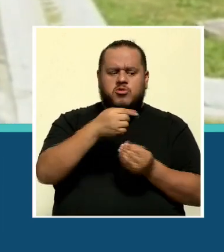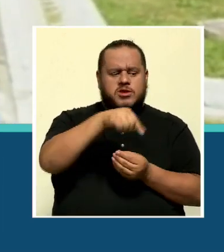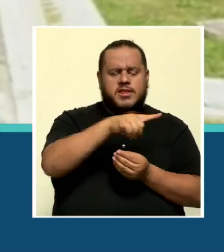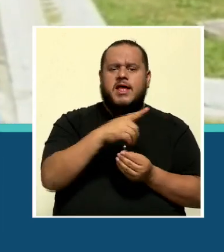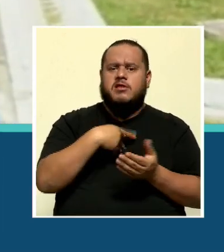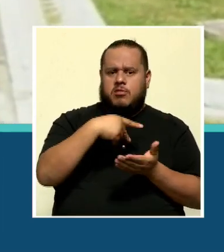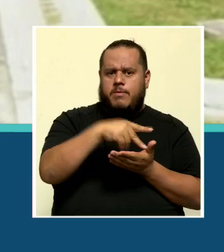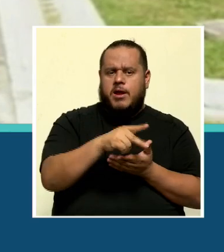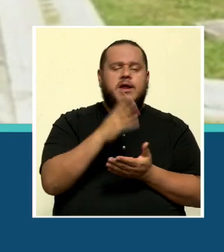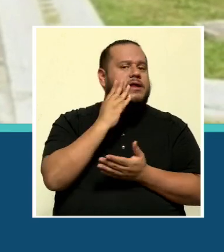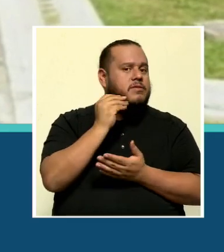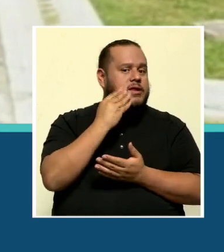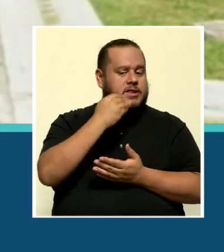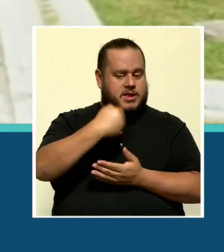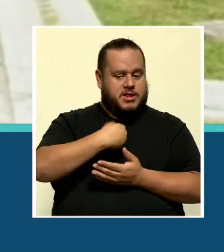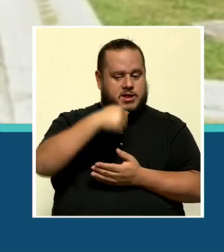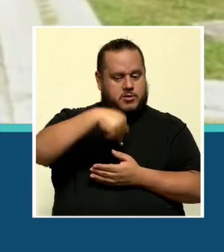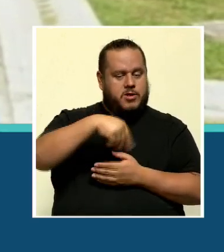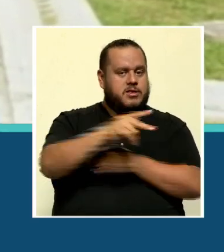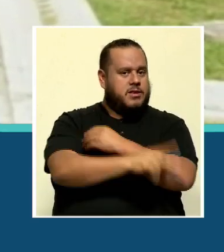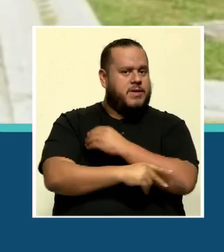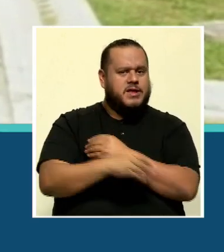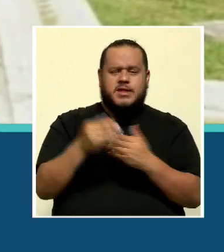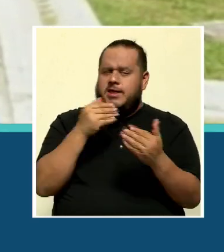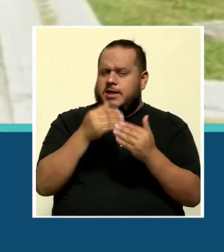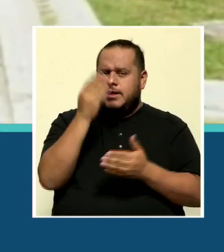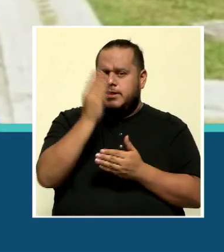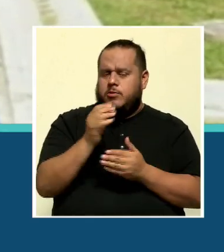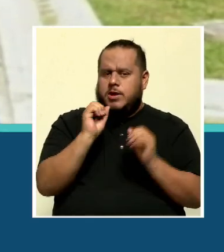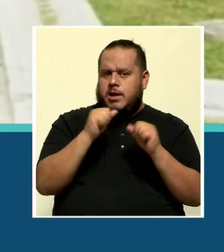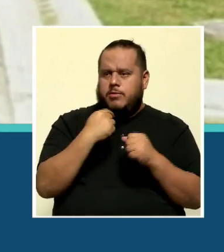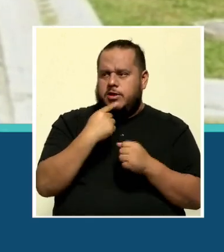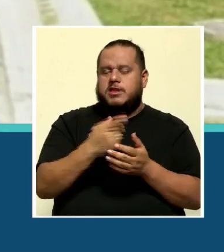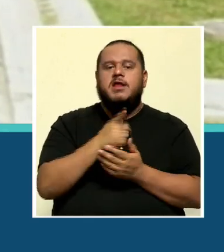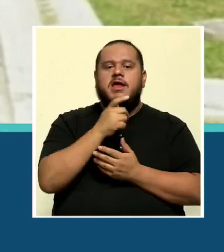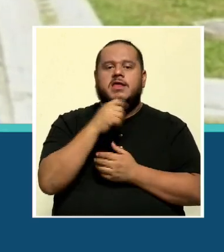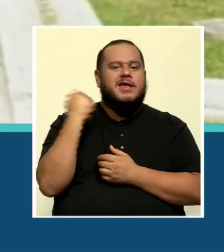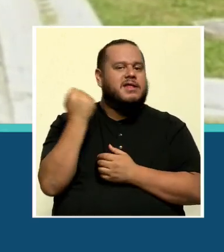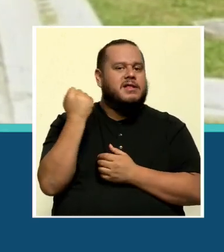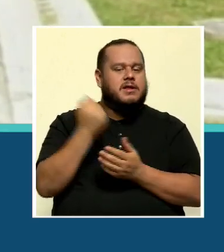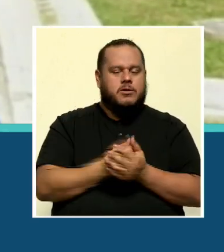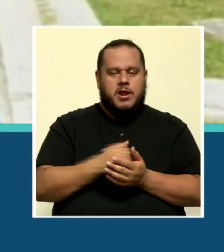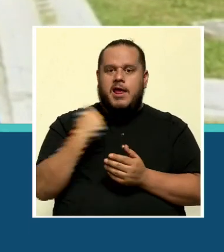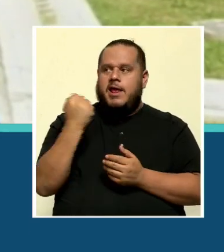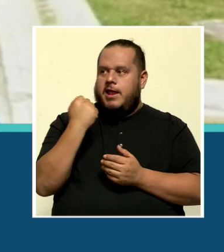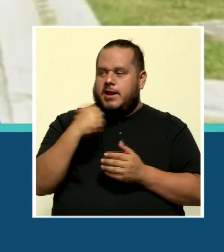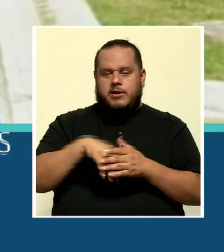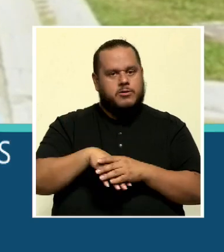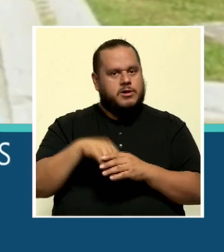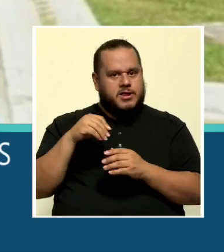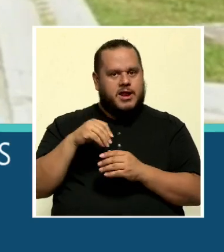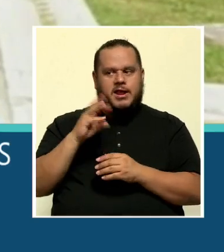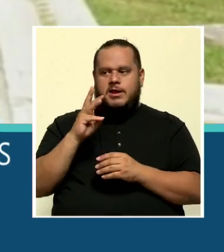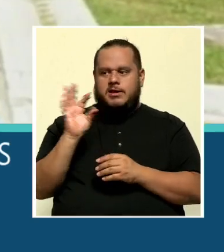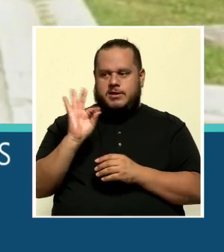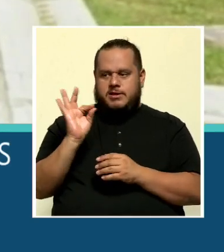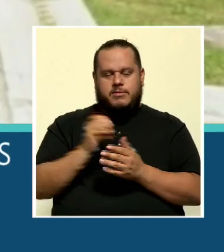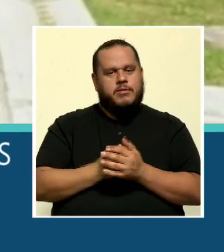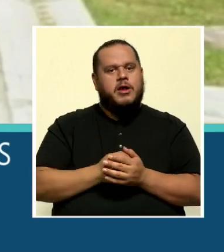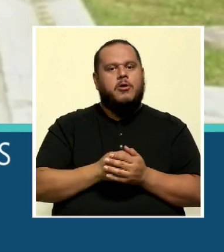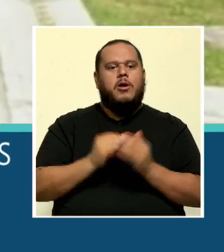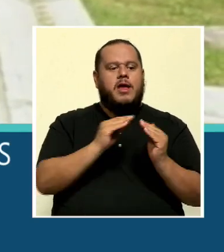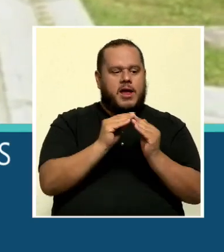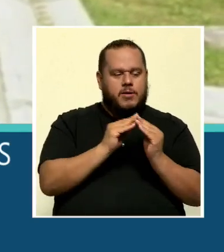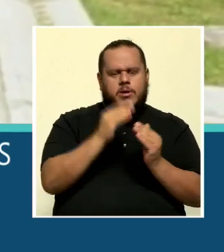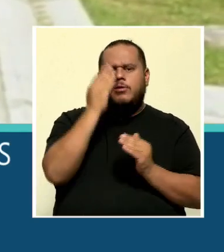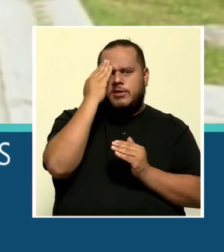por la experiencia que ha tenido este país, casi nunca han podido decir quién es el ganador. El ganador sale el 6 de febrero. El pueblo